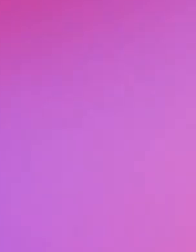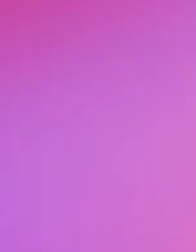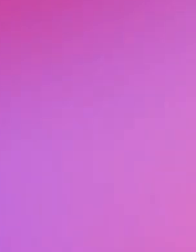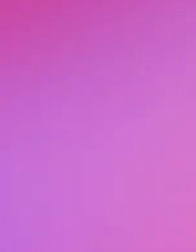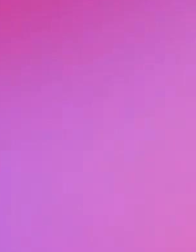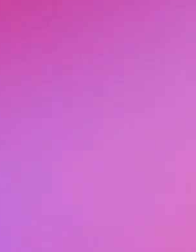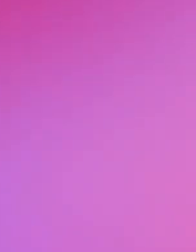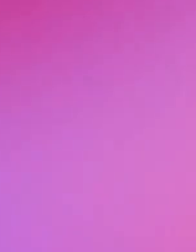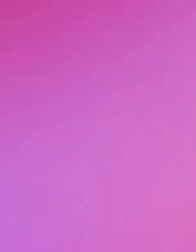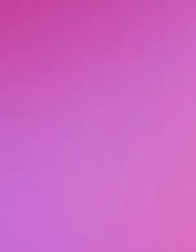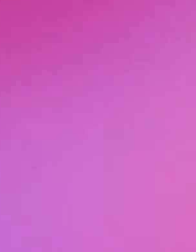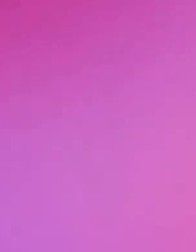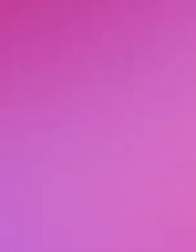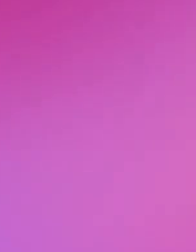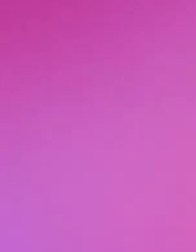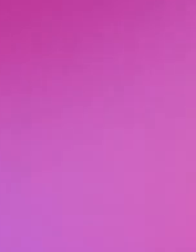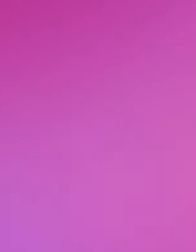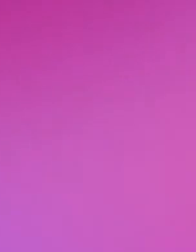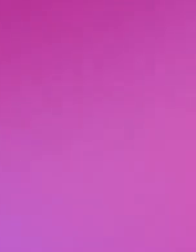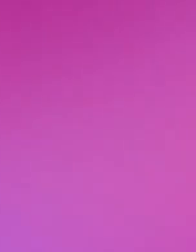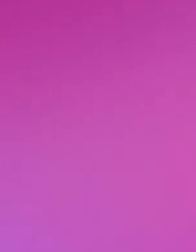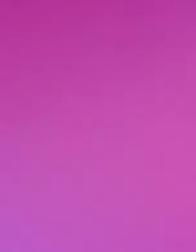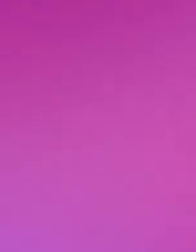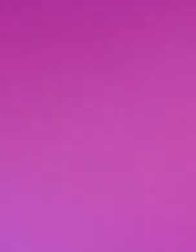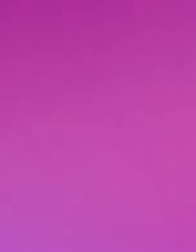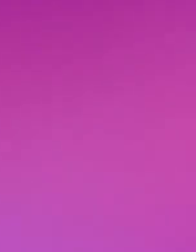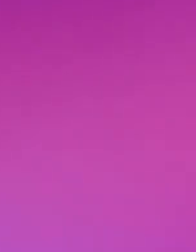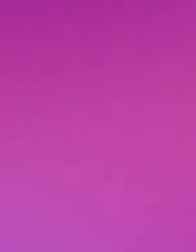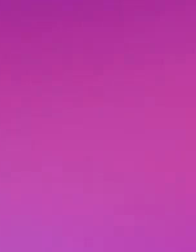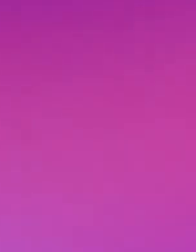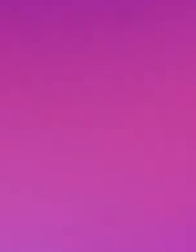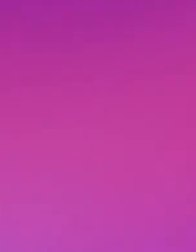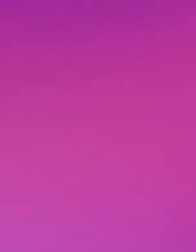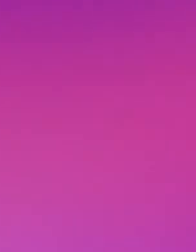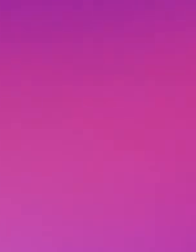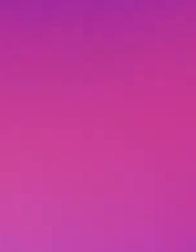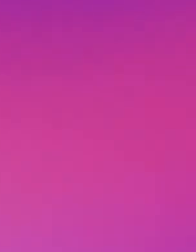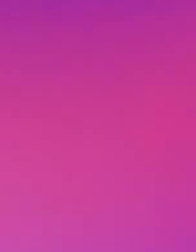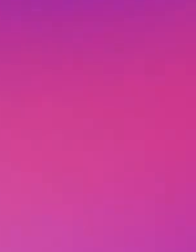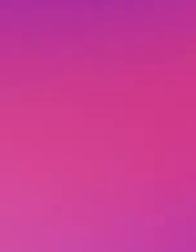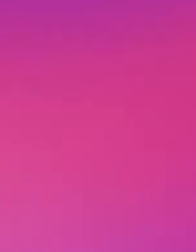libros de texto en versión digital, recuerda que los puedes encontrar en la página